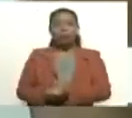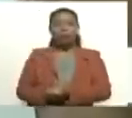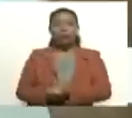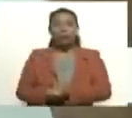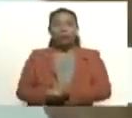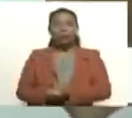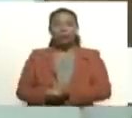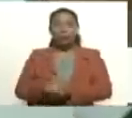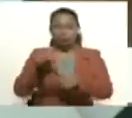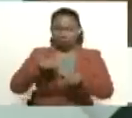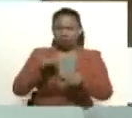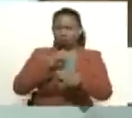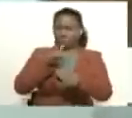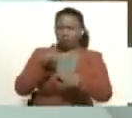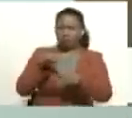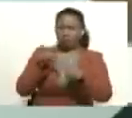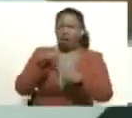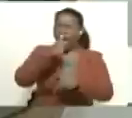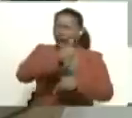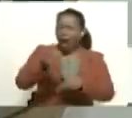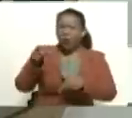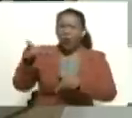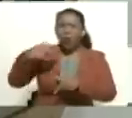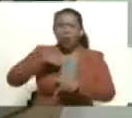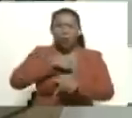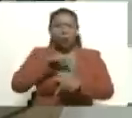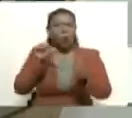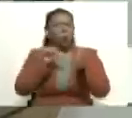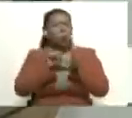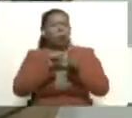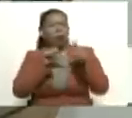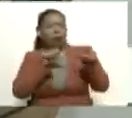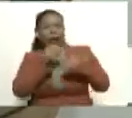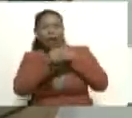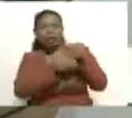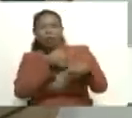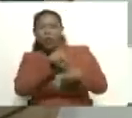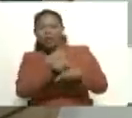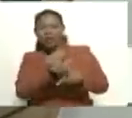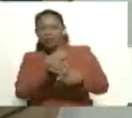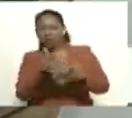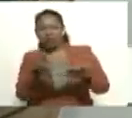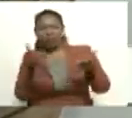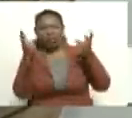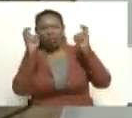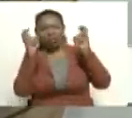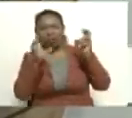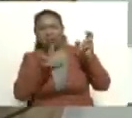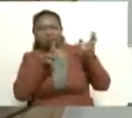hay que preguntarse, ¿dónde estaba cada uno de nosotros cuando Carlos Vecchio hizo esta barbaridad?